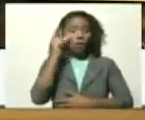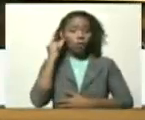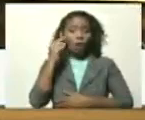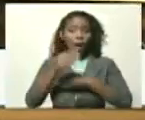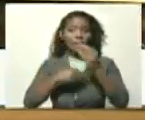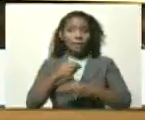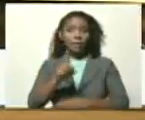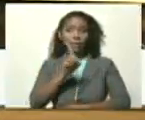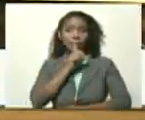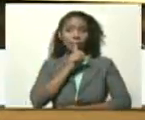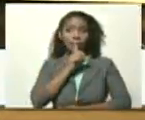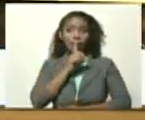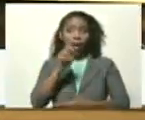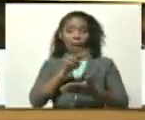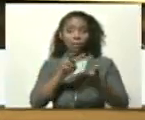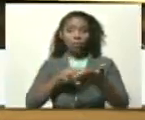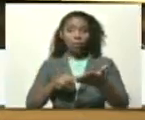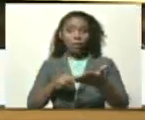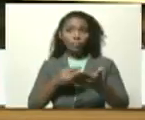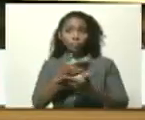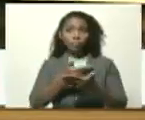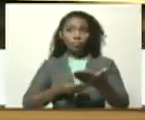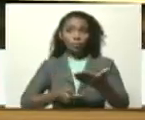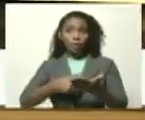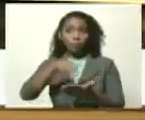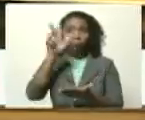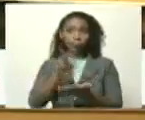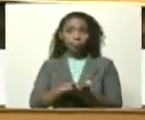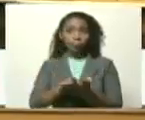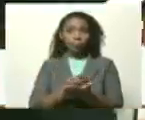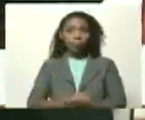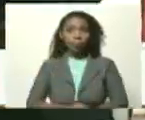silencio y las diputadas en la lectura del acta para ser aprobada.